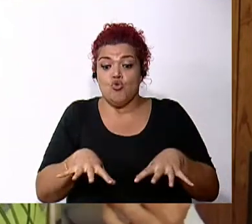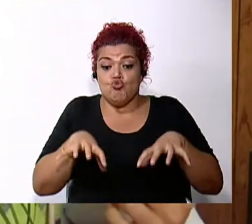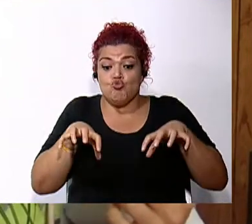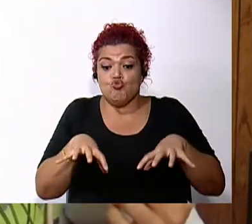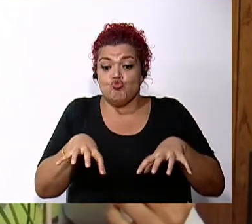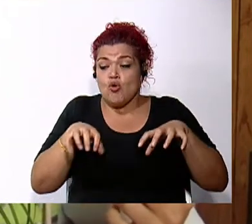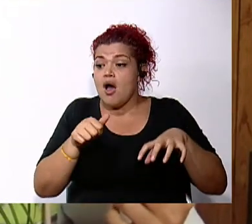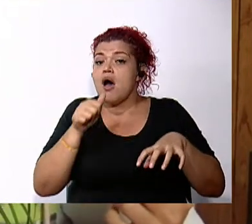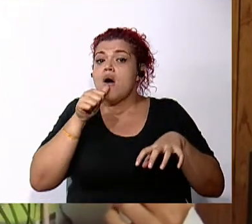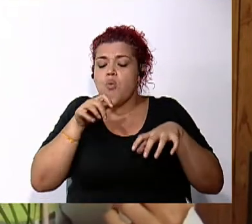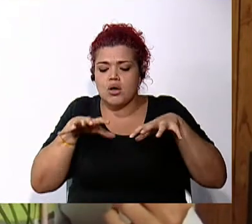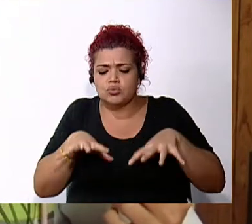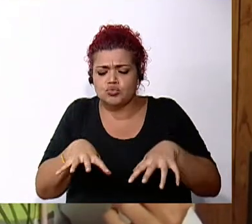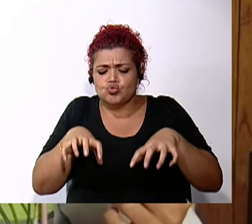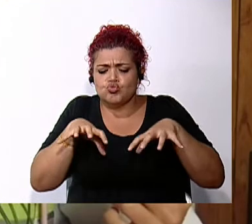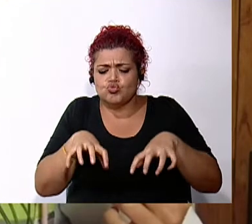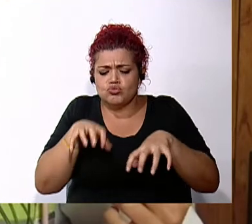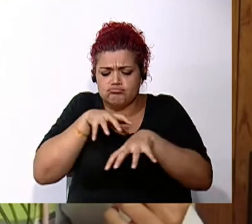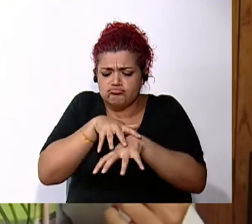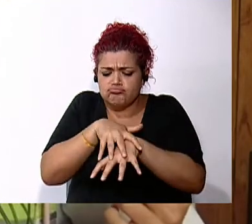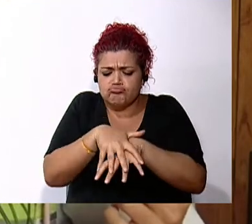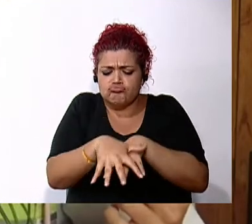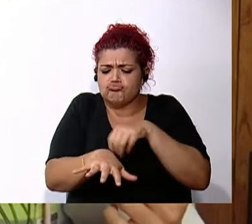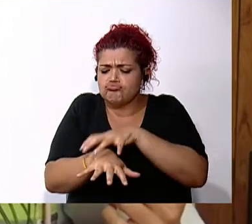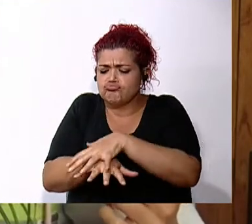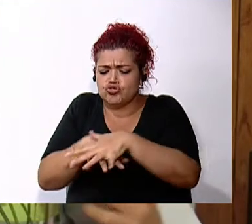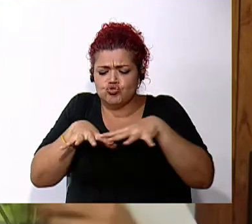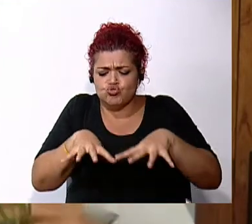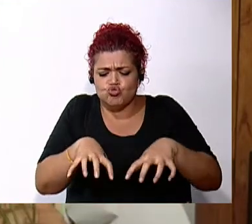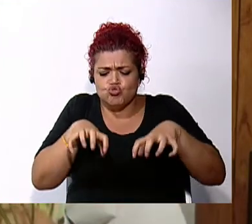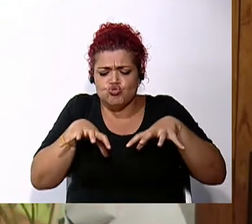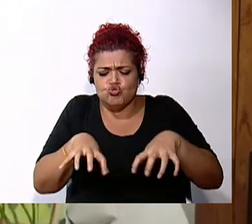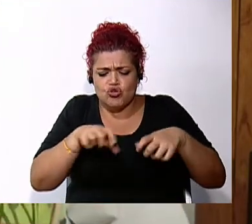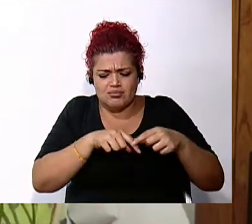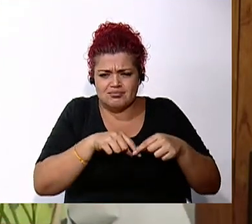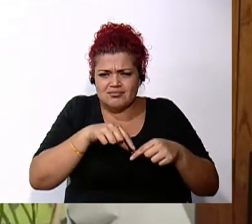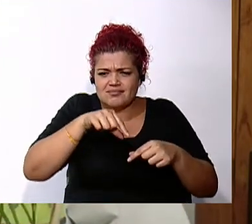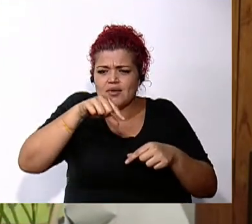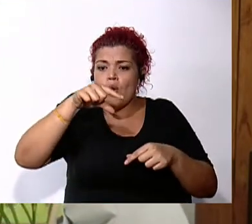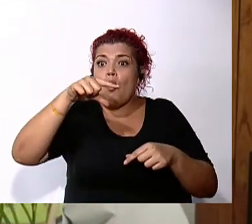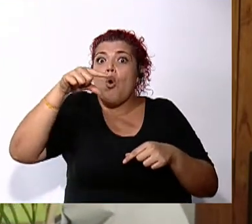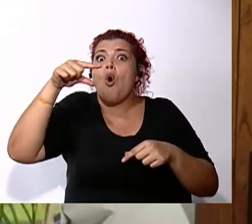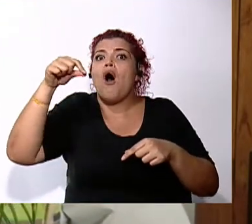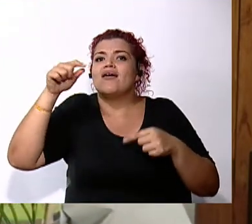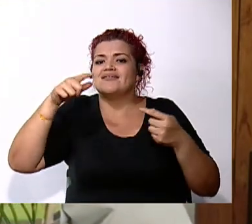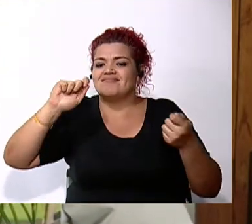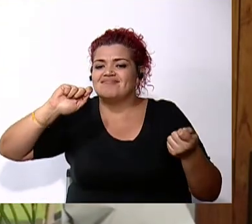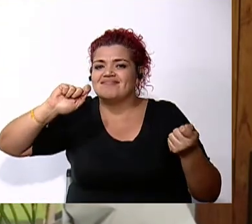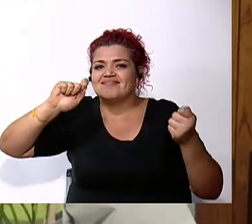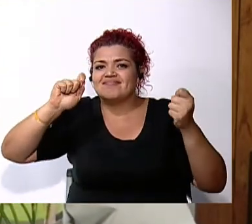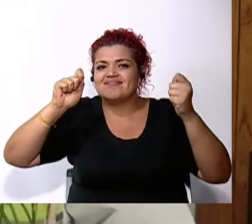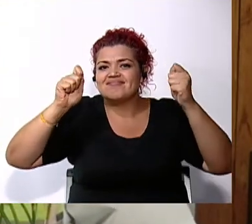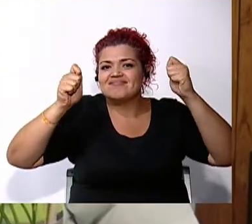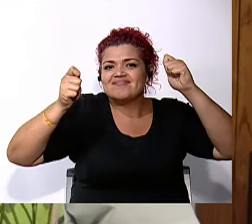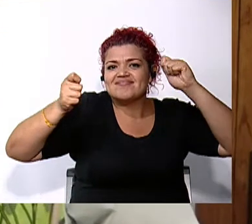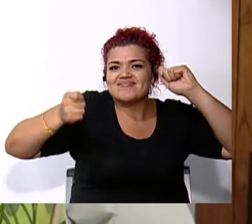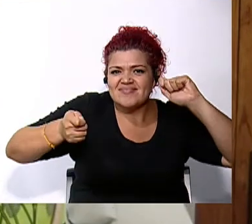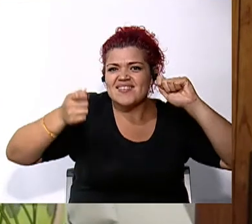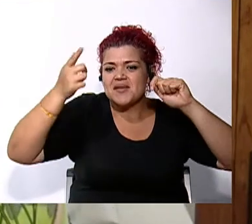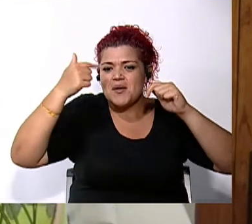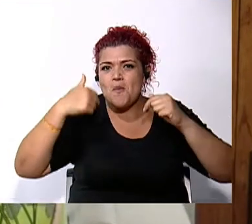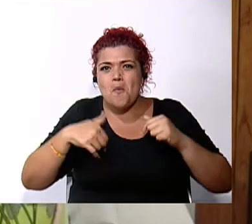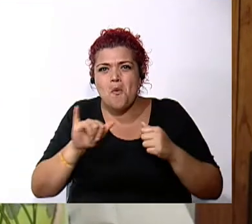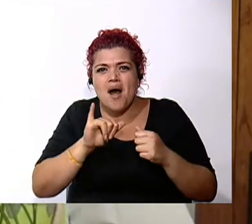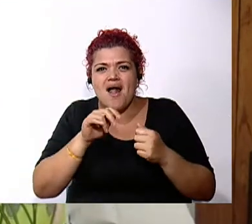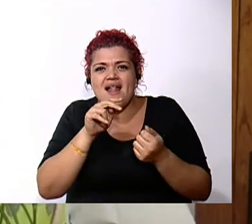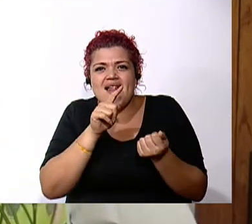absorben por las raíces en la hoja son capaces de convertir ese gas atmosférico en azúcares